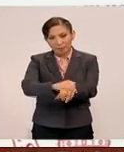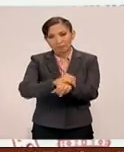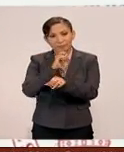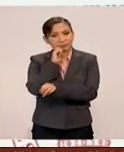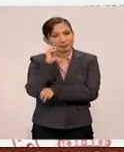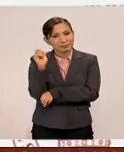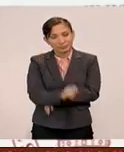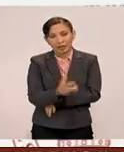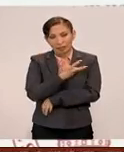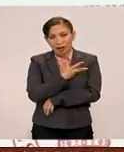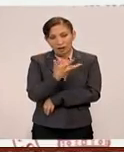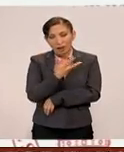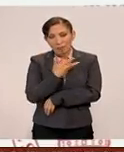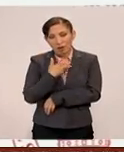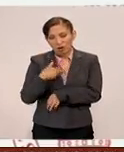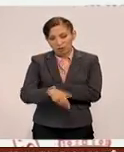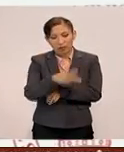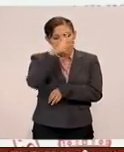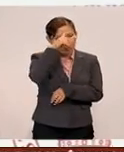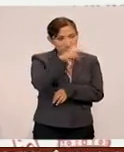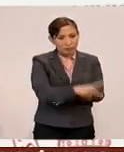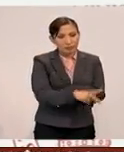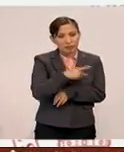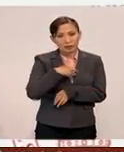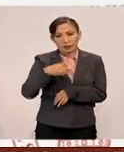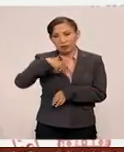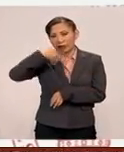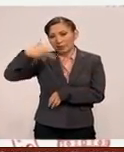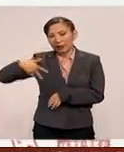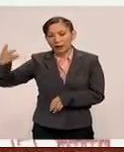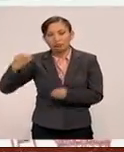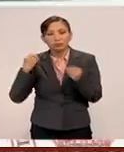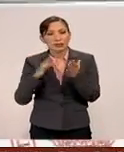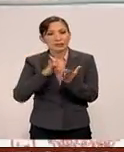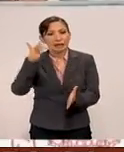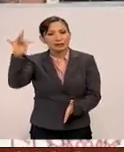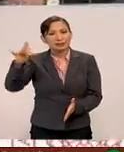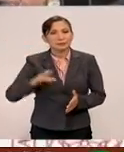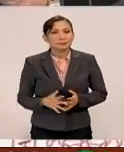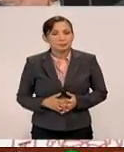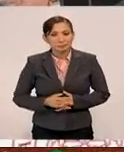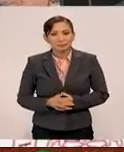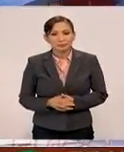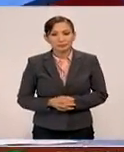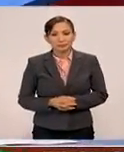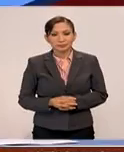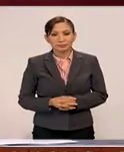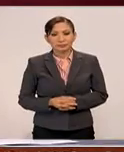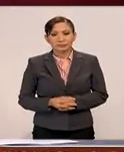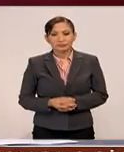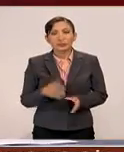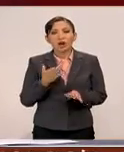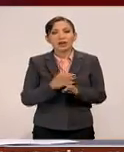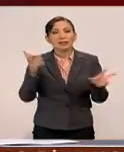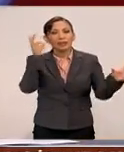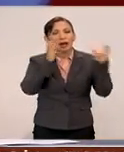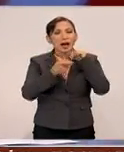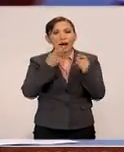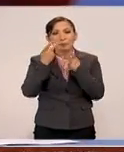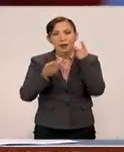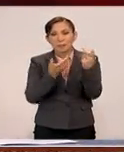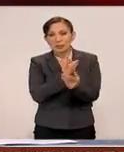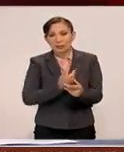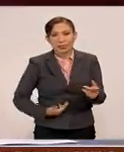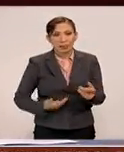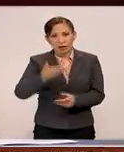amistad que tenemos celebrado entre el pueblo danés y el pueblo de México. Muchísimas gracias. ¿Ha escuchado usted las palabras del